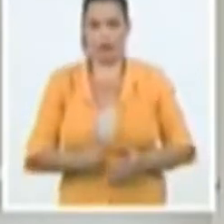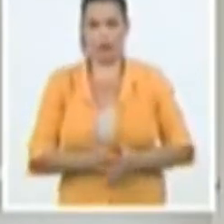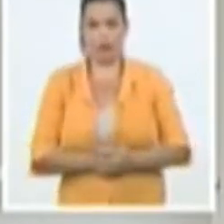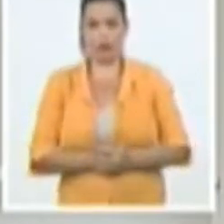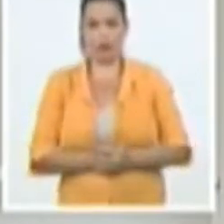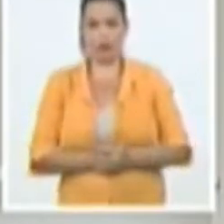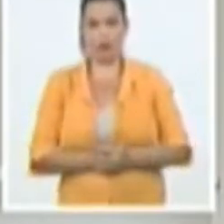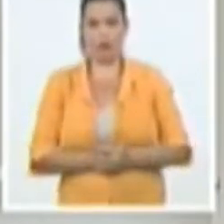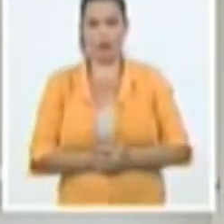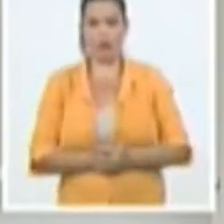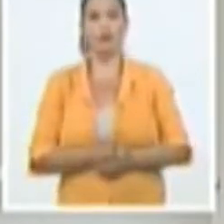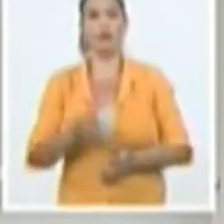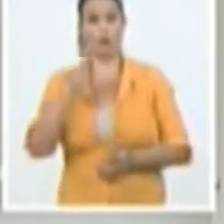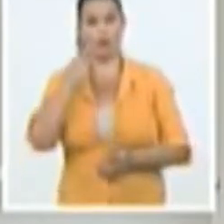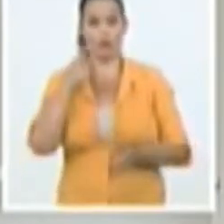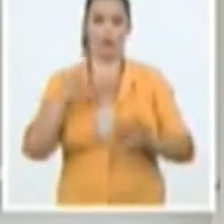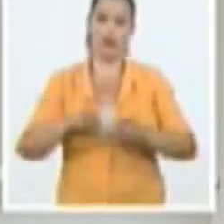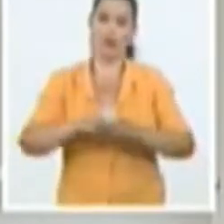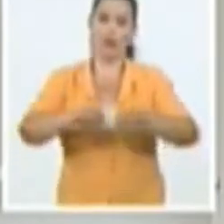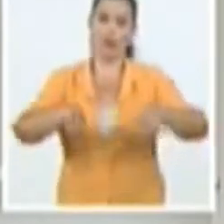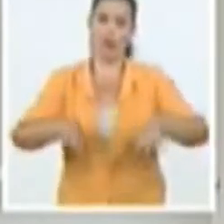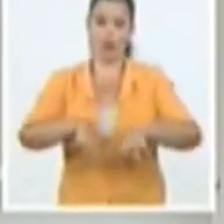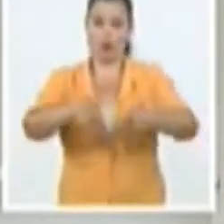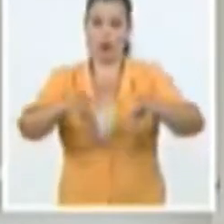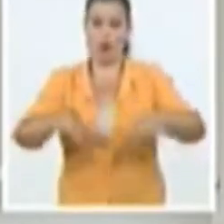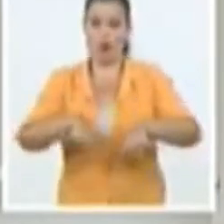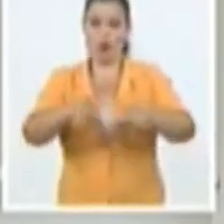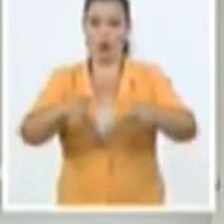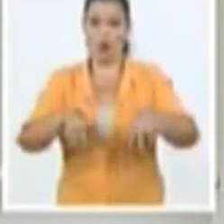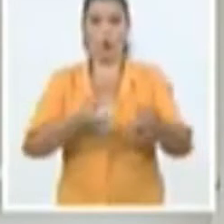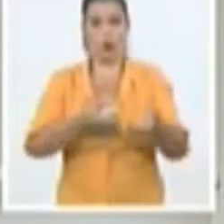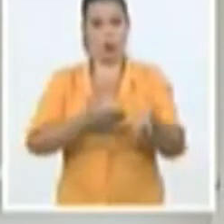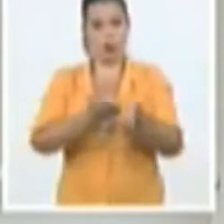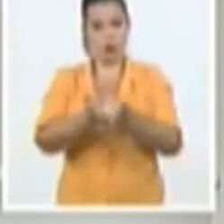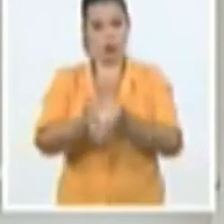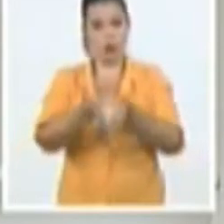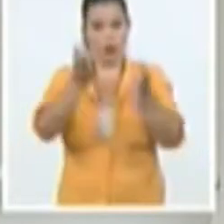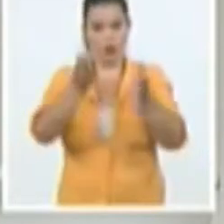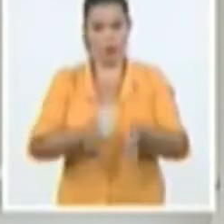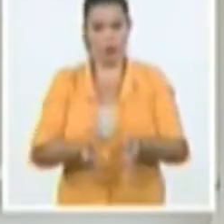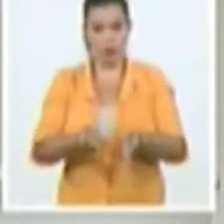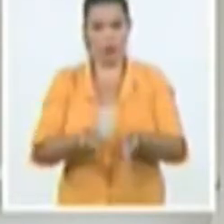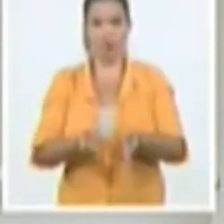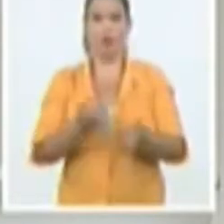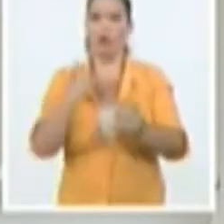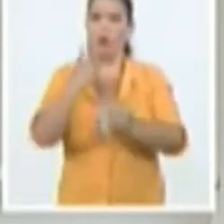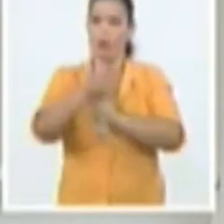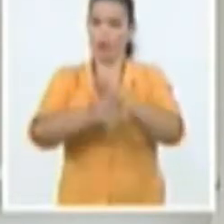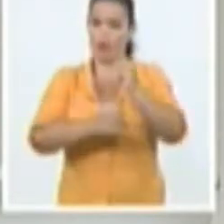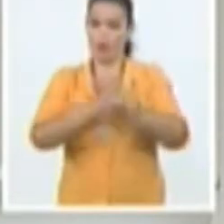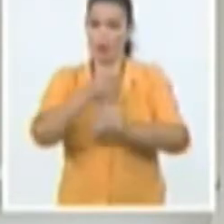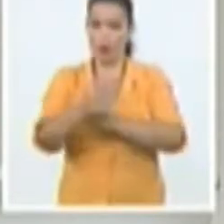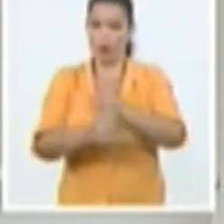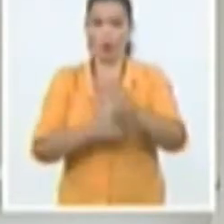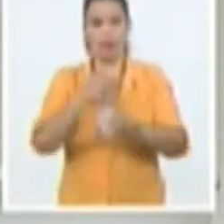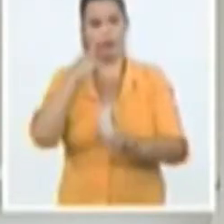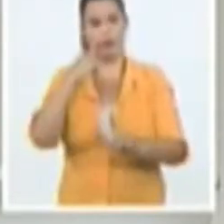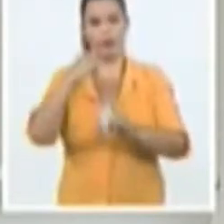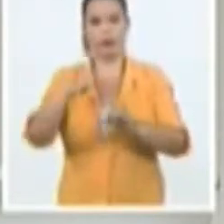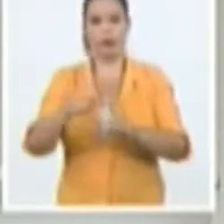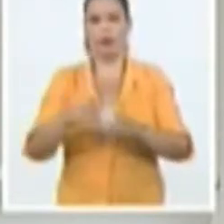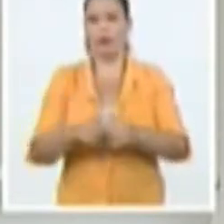el desafío mostrado por los promotores de la provocación en su pretensión de